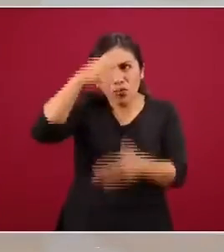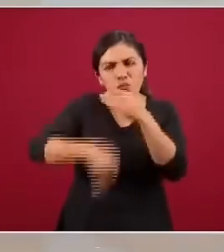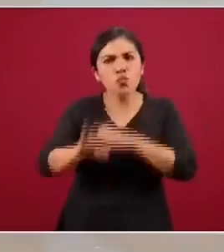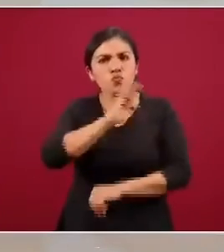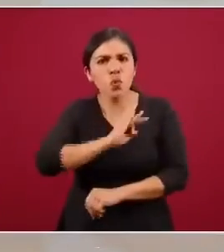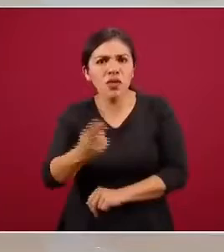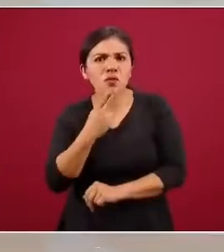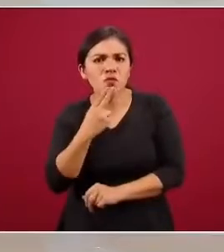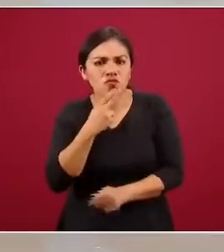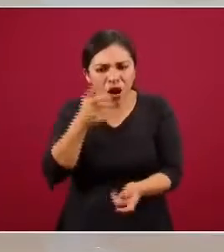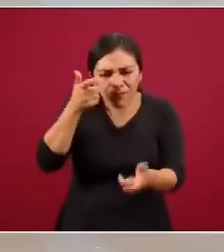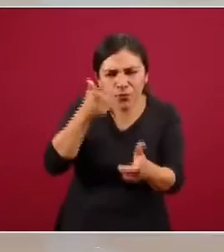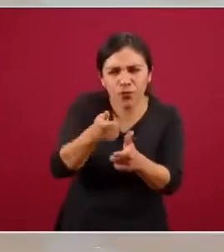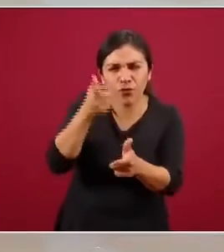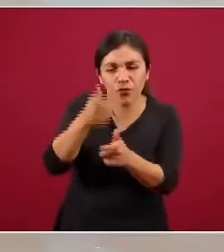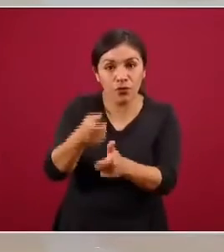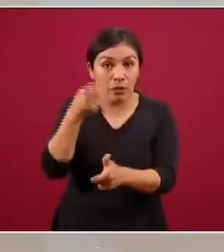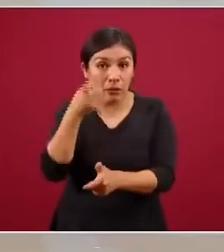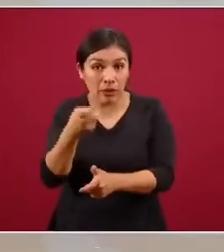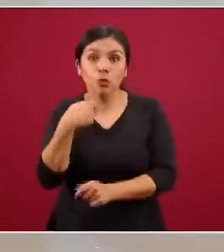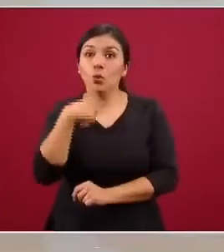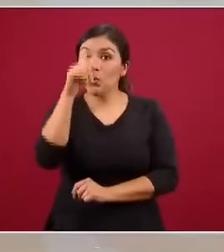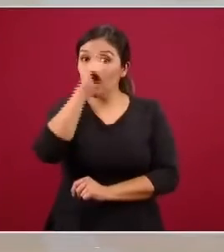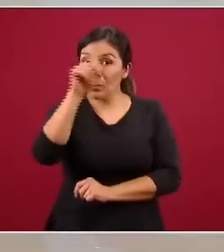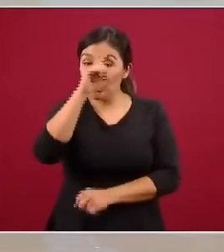para hacerlo. Entonces tampoco, y esta es la